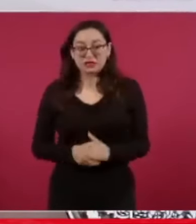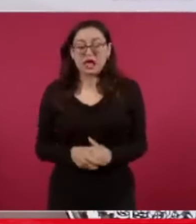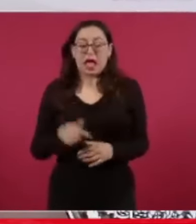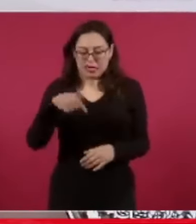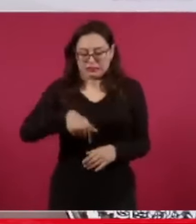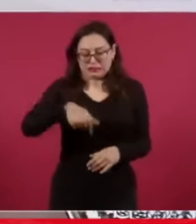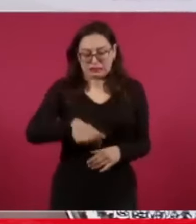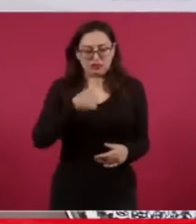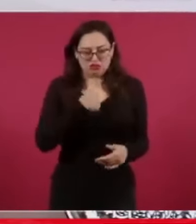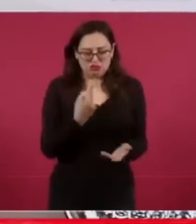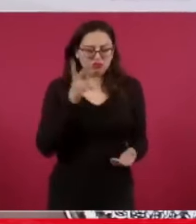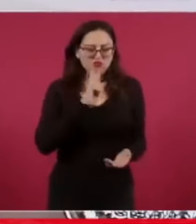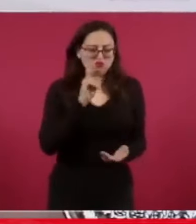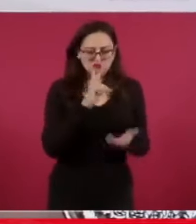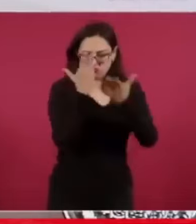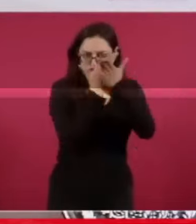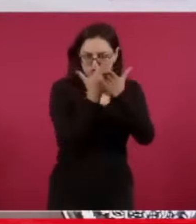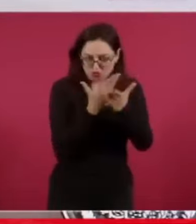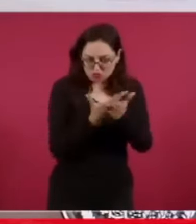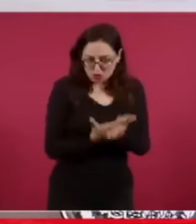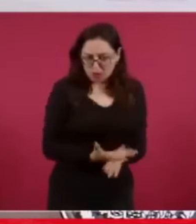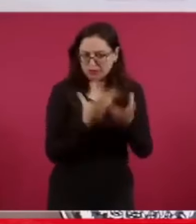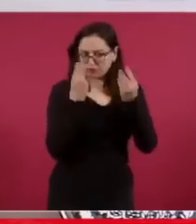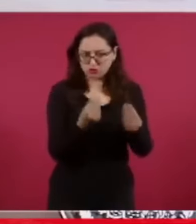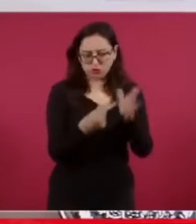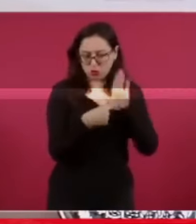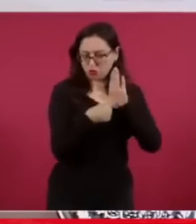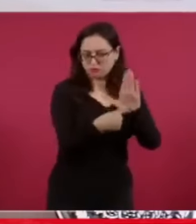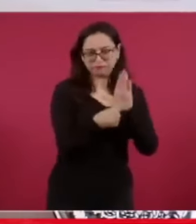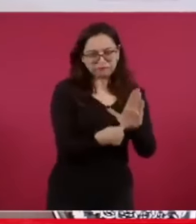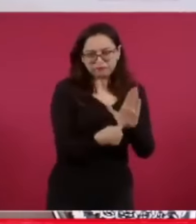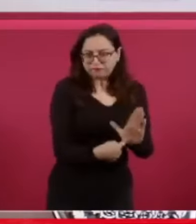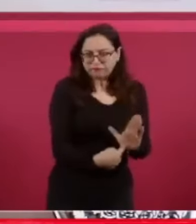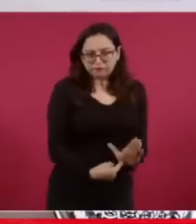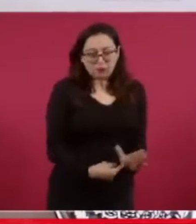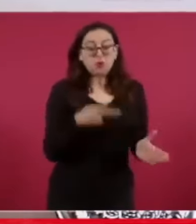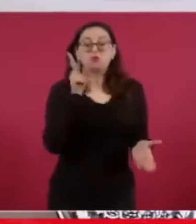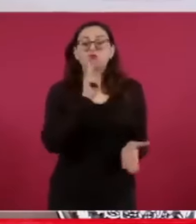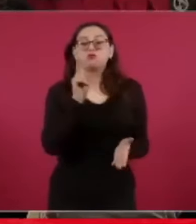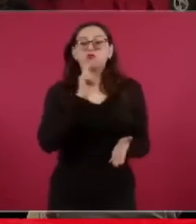teníamos muchas pruebas. Para empezar,